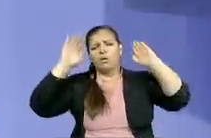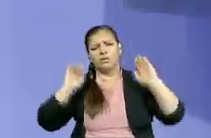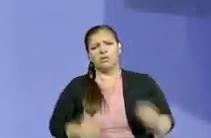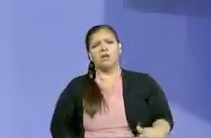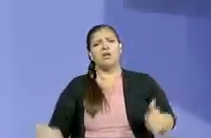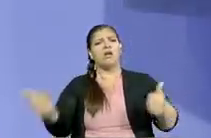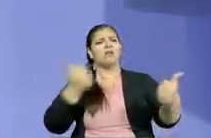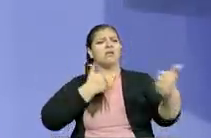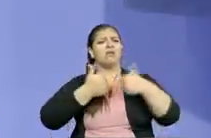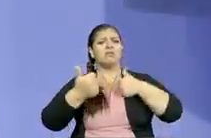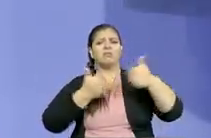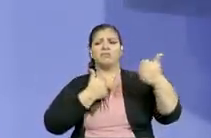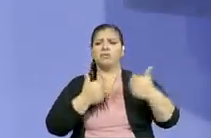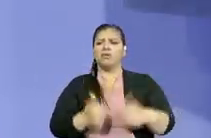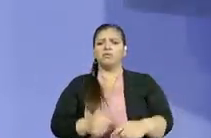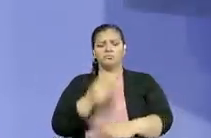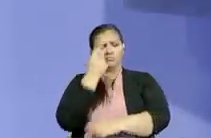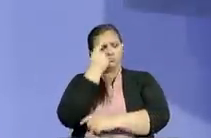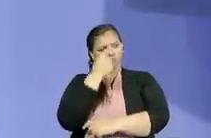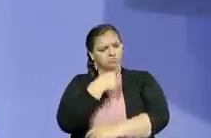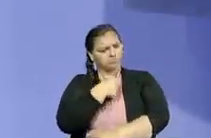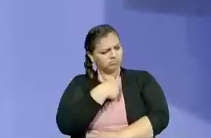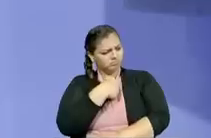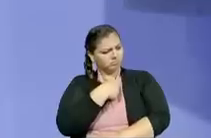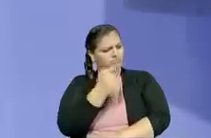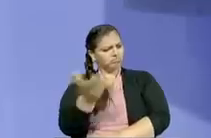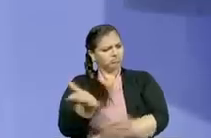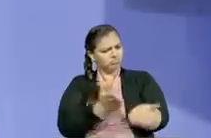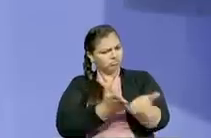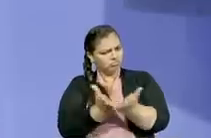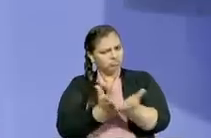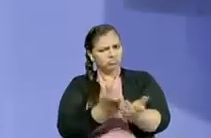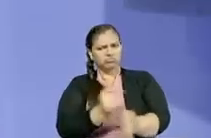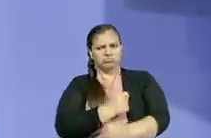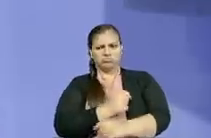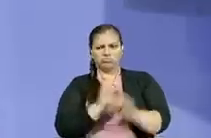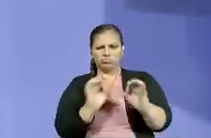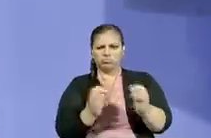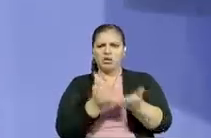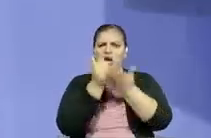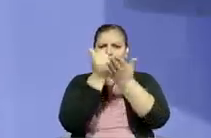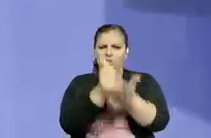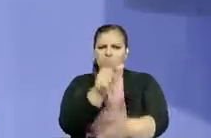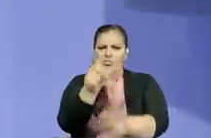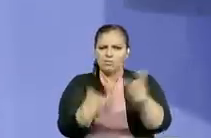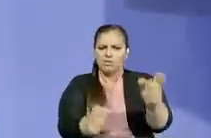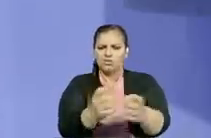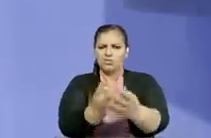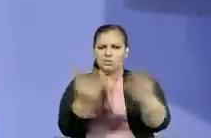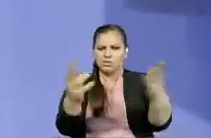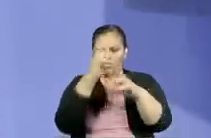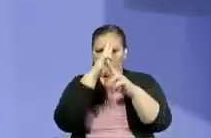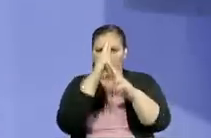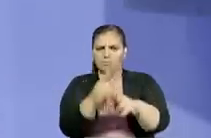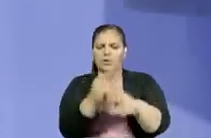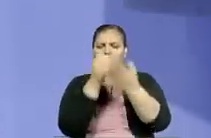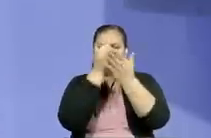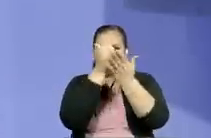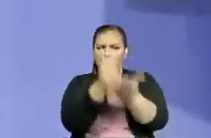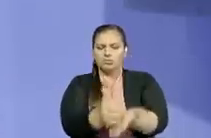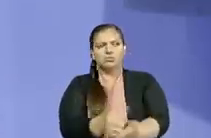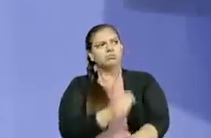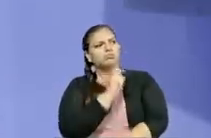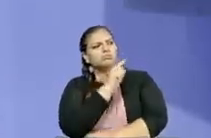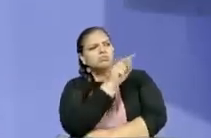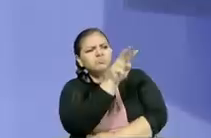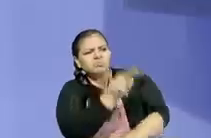enmarcarse en eso. Y los candidatos tienen que hacer lo que quiera la gente. Y la gente no quiere servir a los políticos, quiere ser servida. La gente no quiere ser usada,